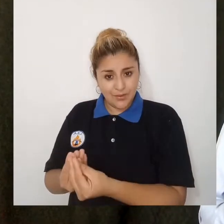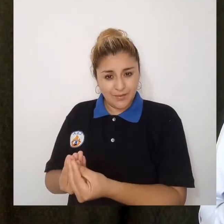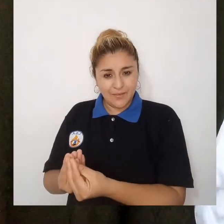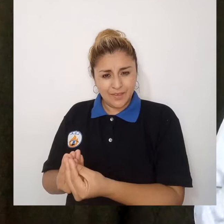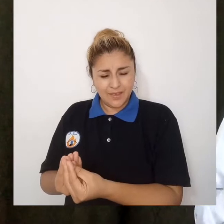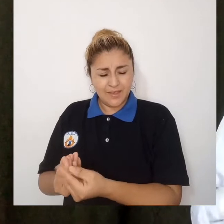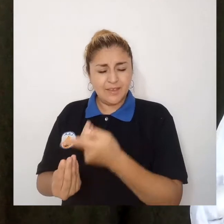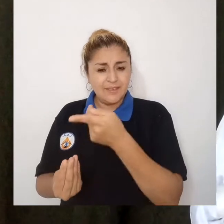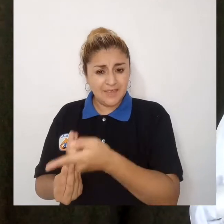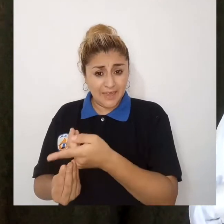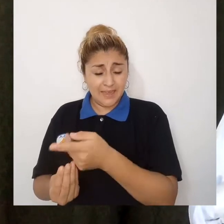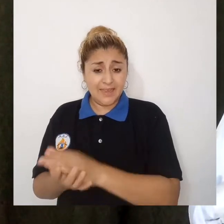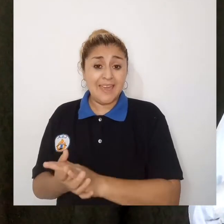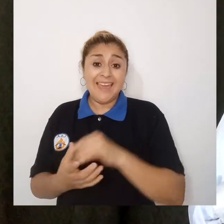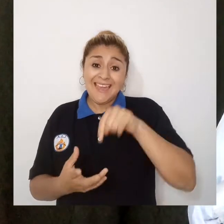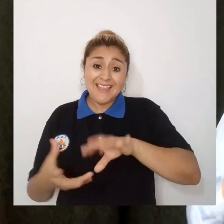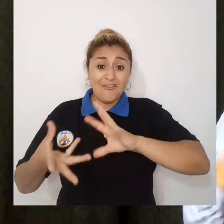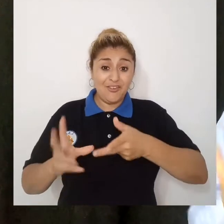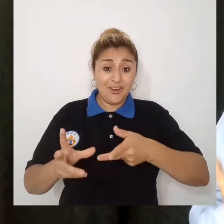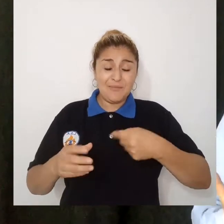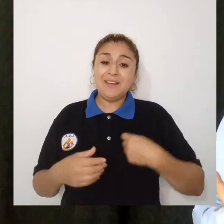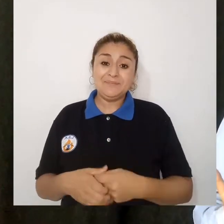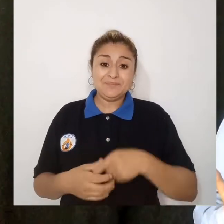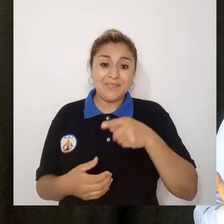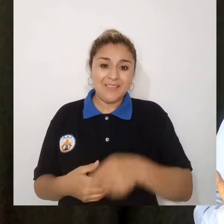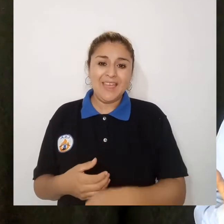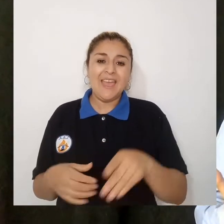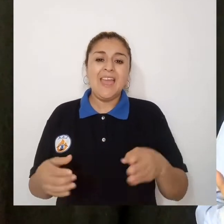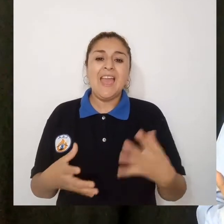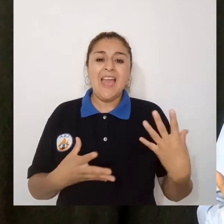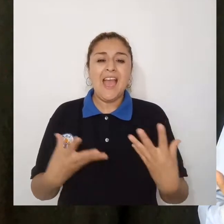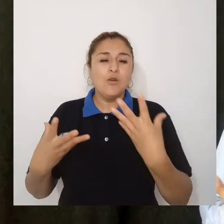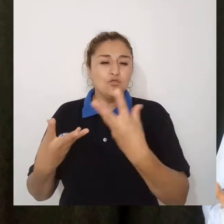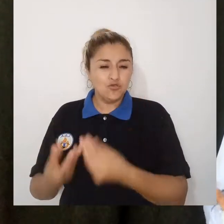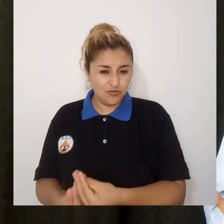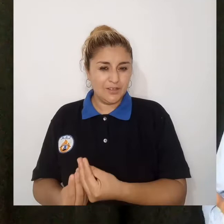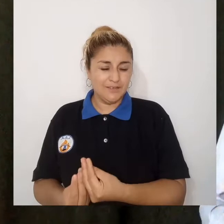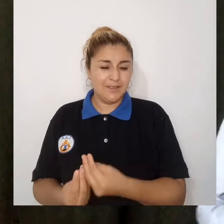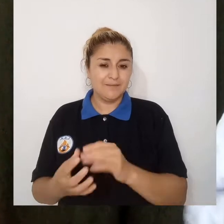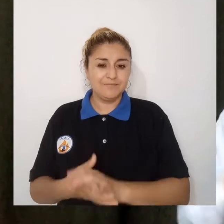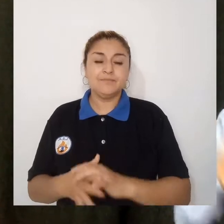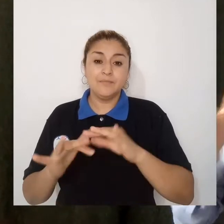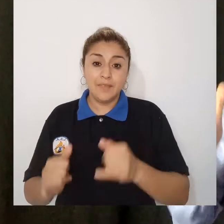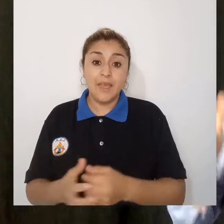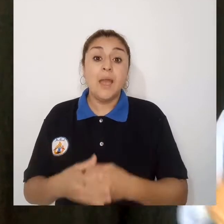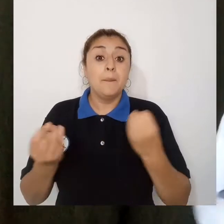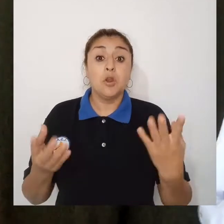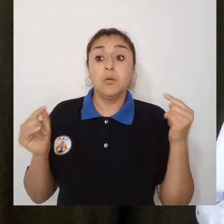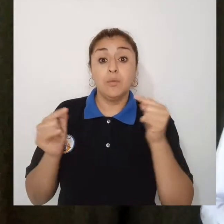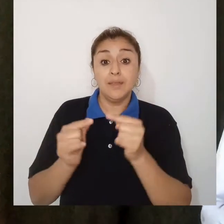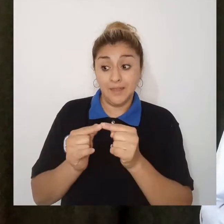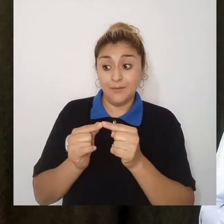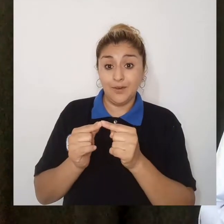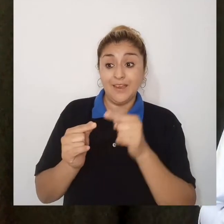que aquellos puedan venderlas o requerían la necesidad de venderlas para suplir las necesidades